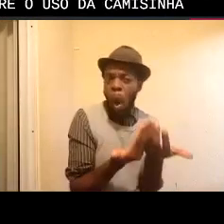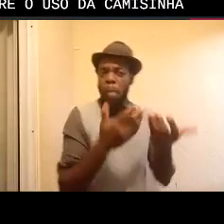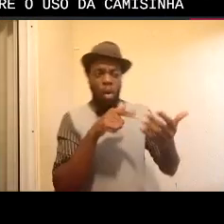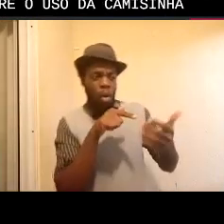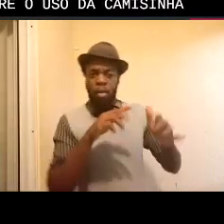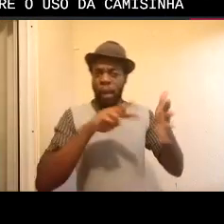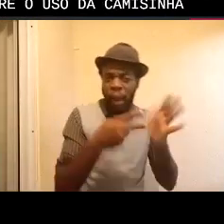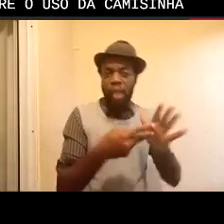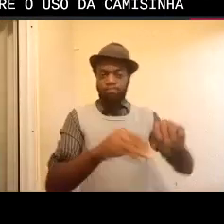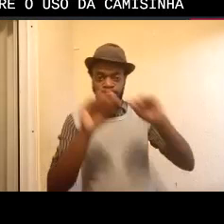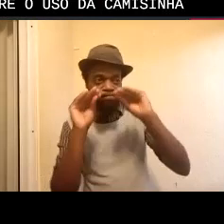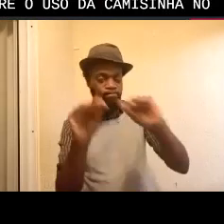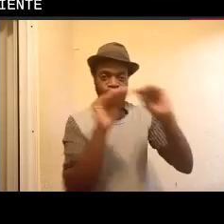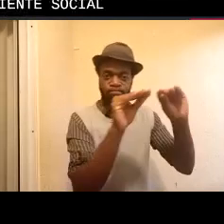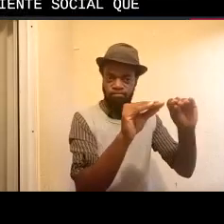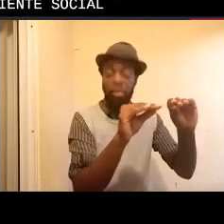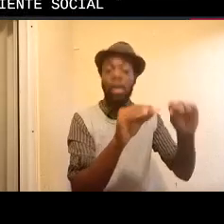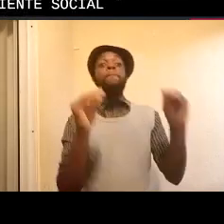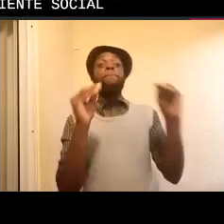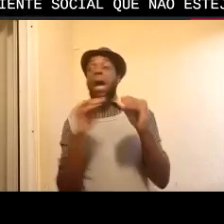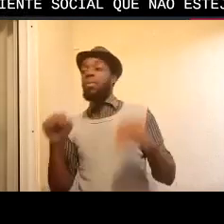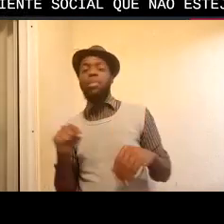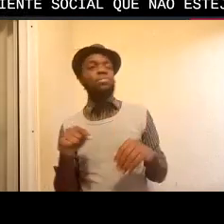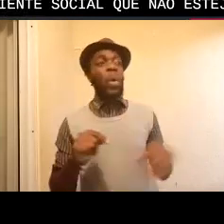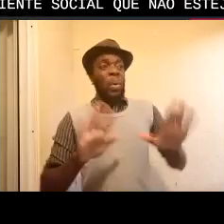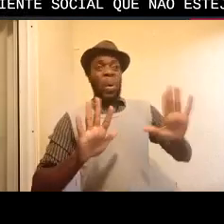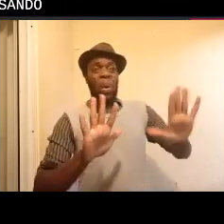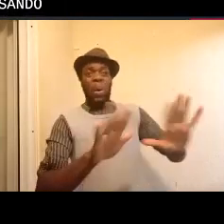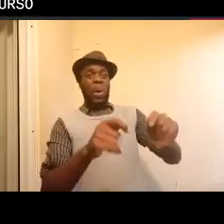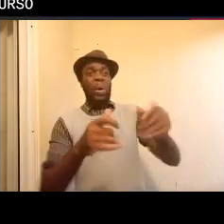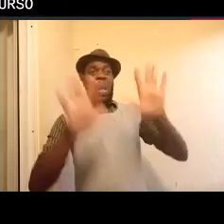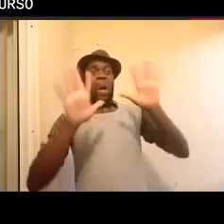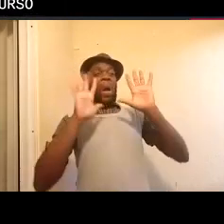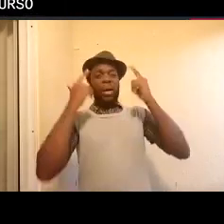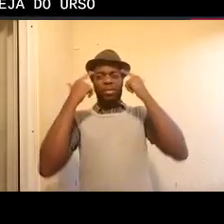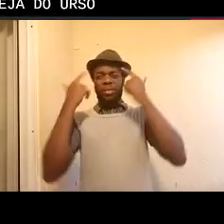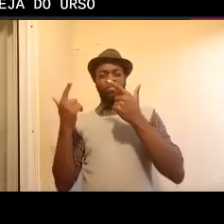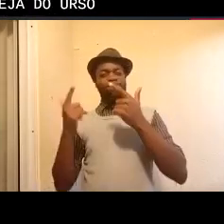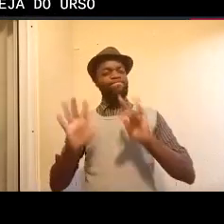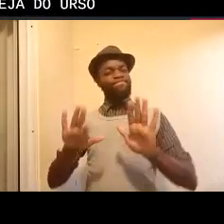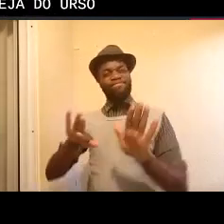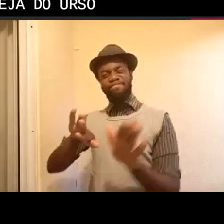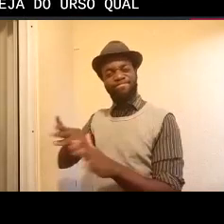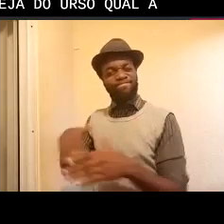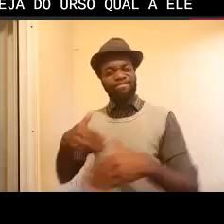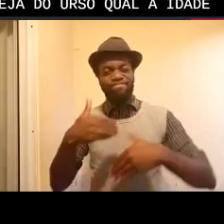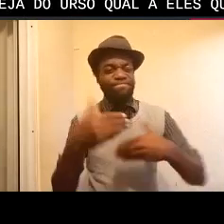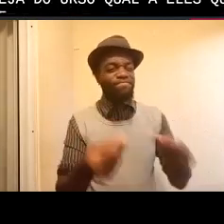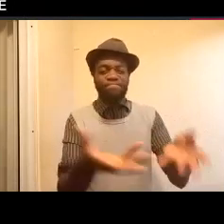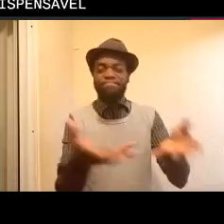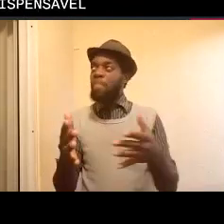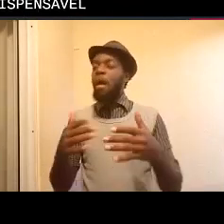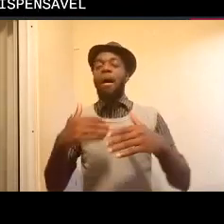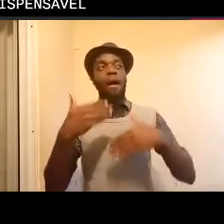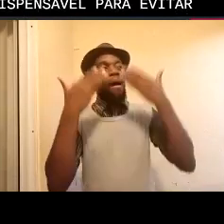que no estigmatice su uso. Todo lo cual es indispensable para prevenir la